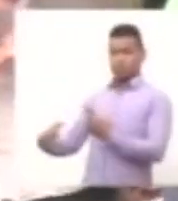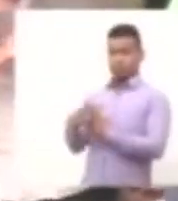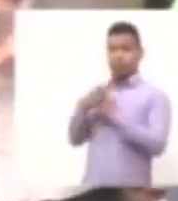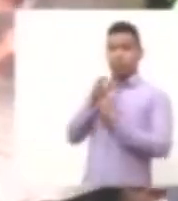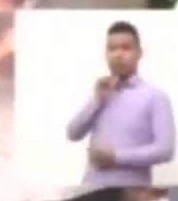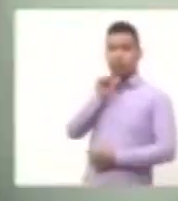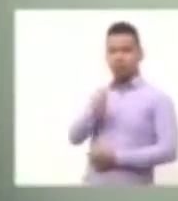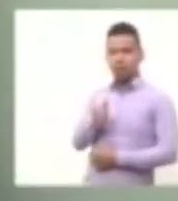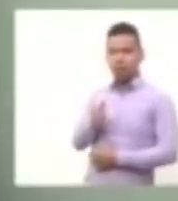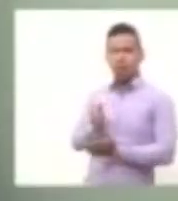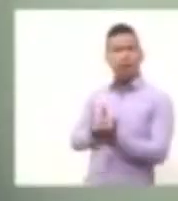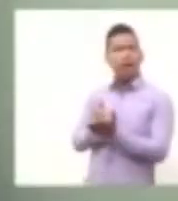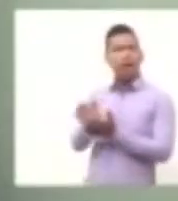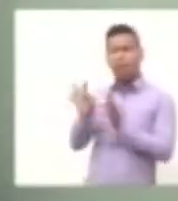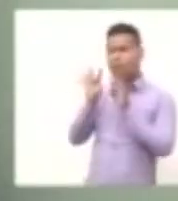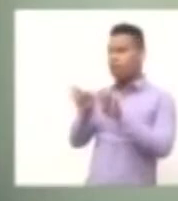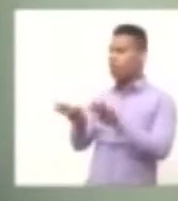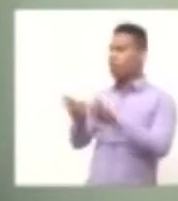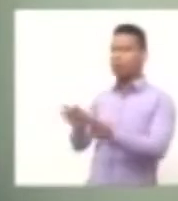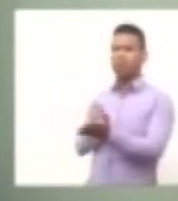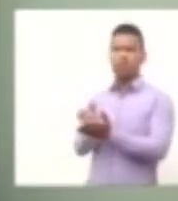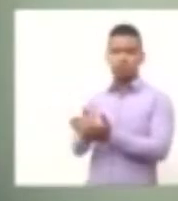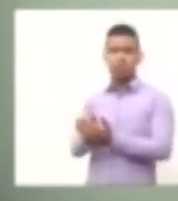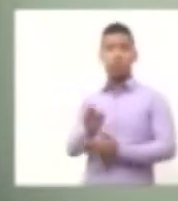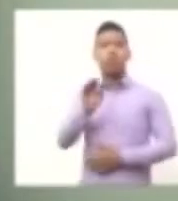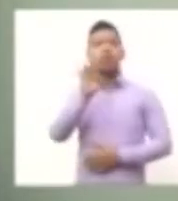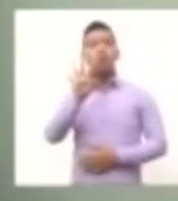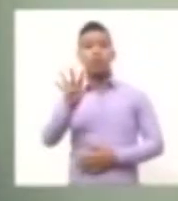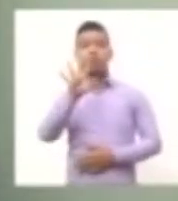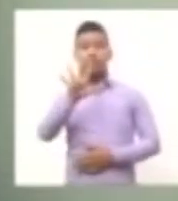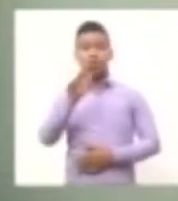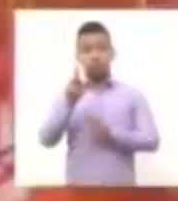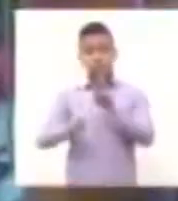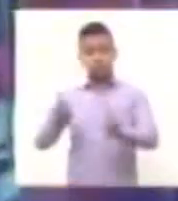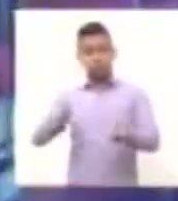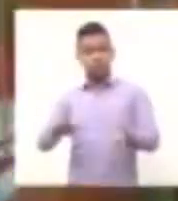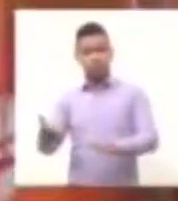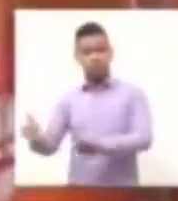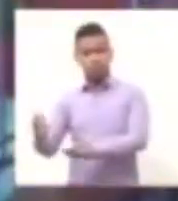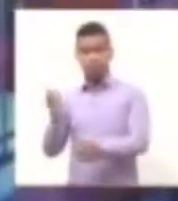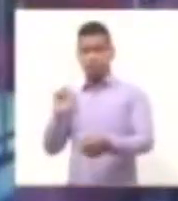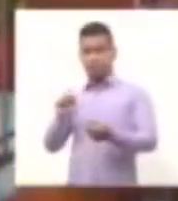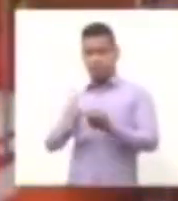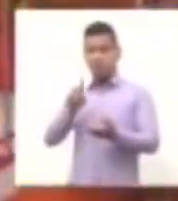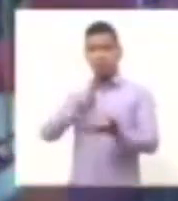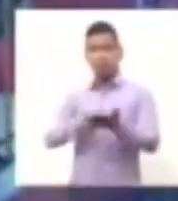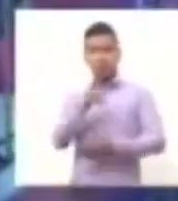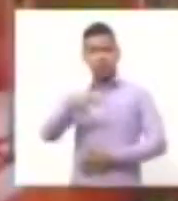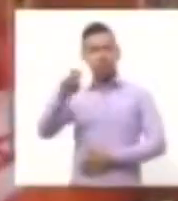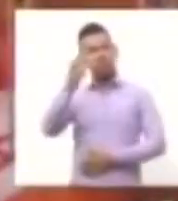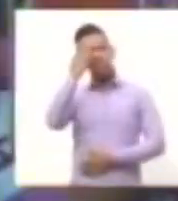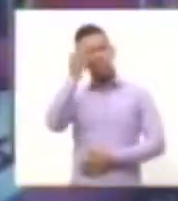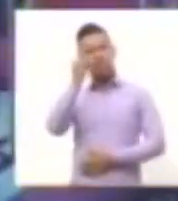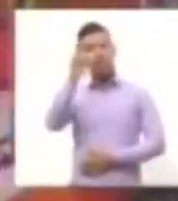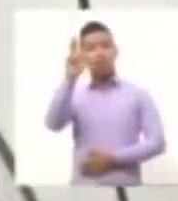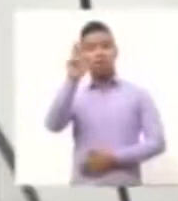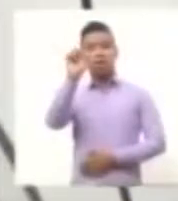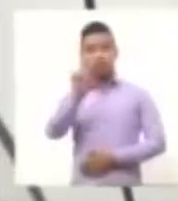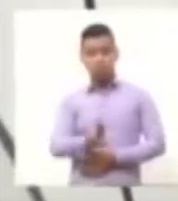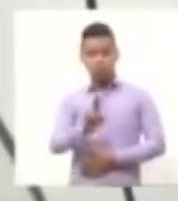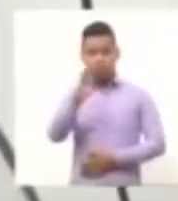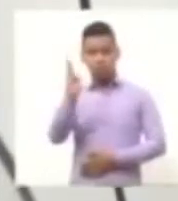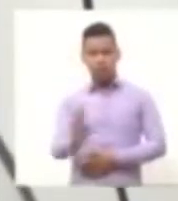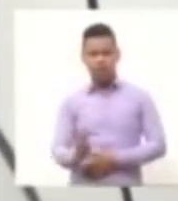es siguiendo viviendo. 45 asesinatos se han cometido en Barranquilla en lo que va corrido del año. Dado que el suroriente de la ciudad es el más golpeado por la